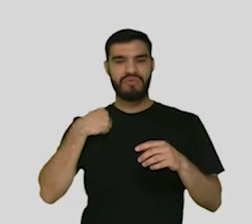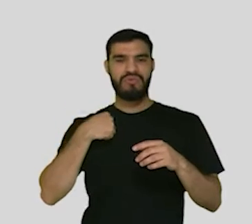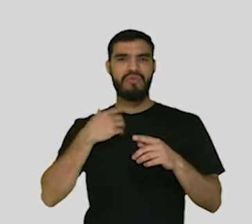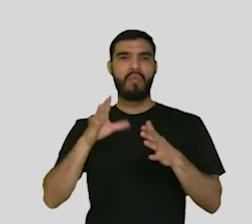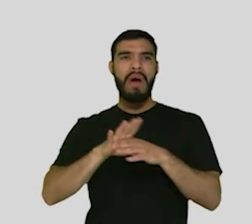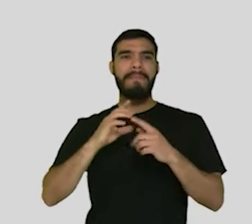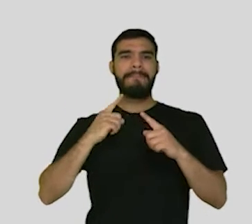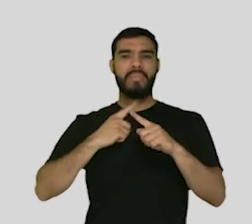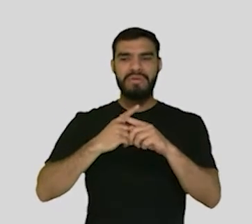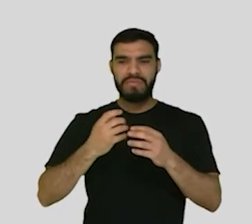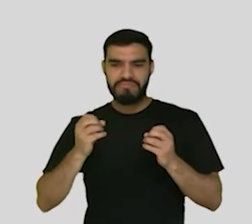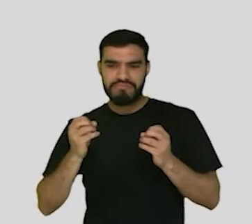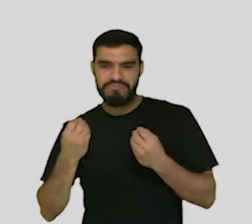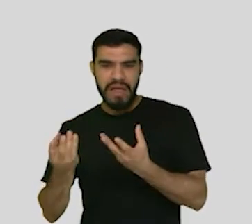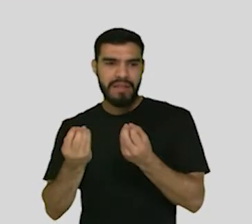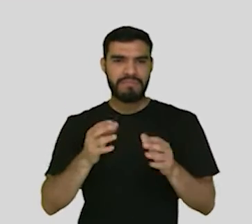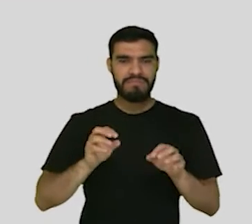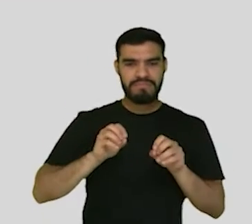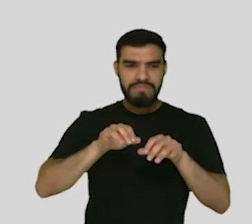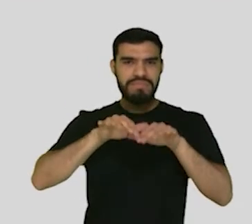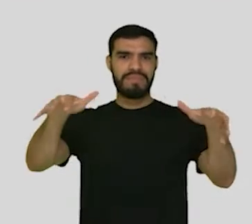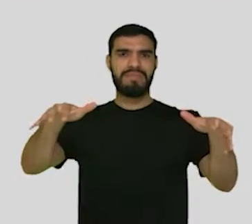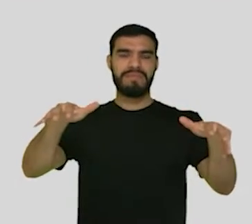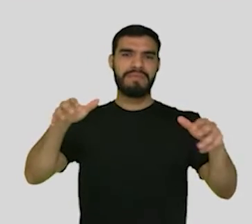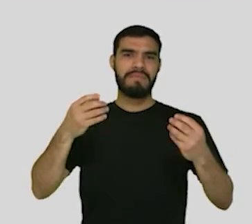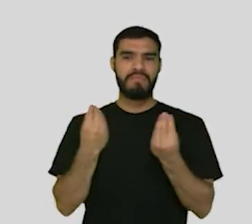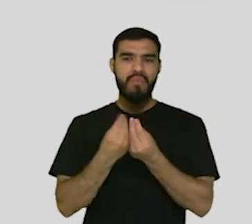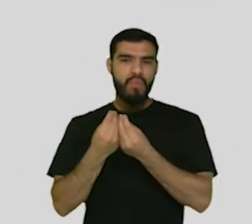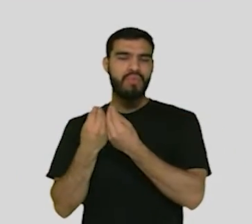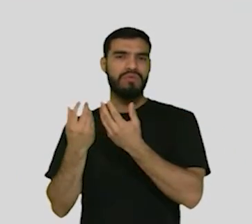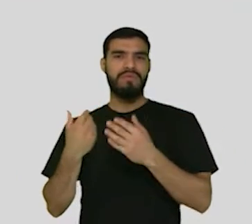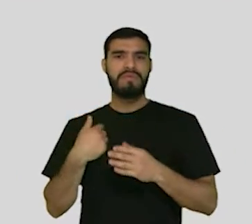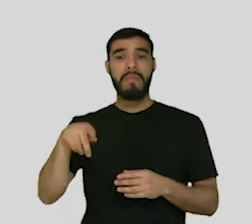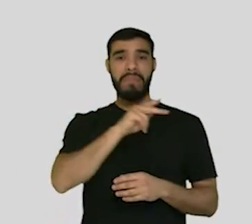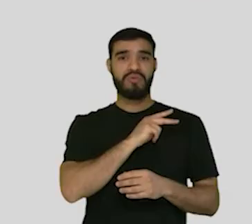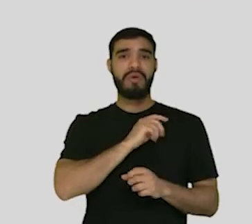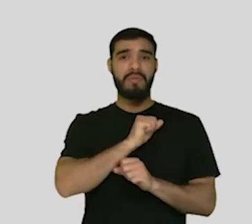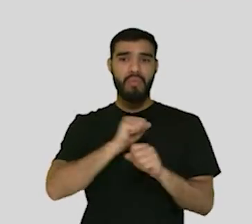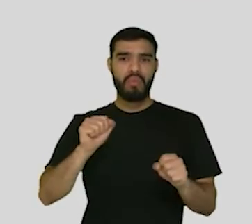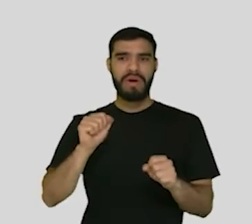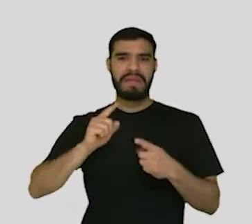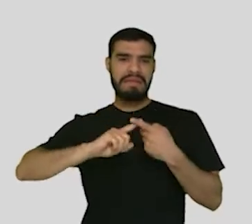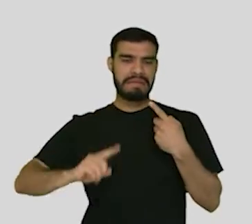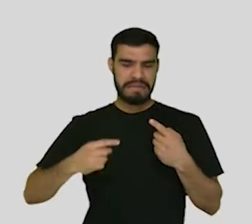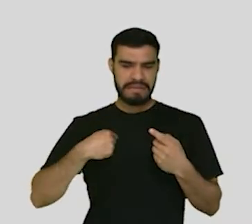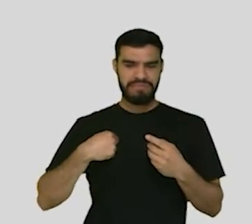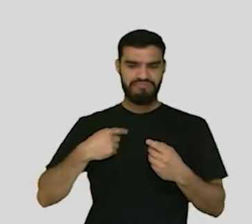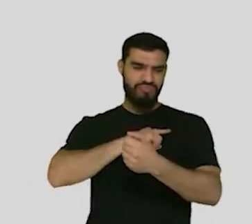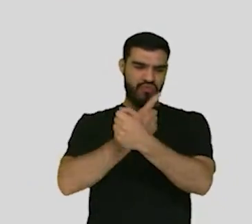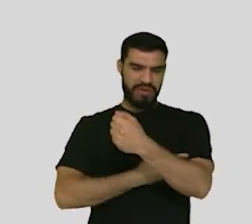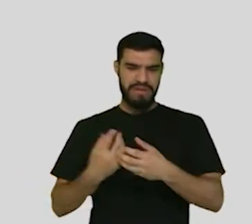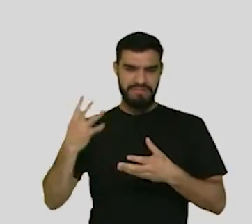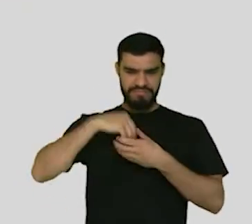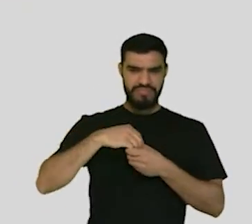ya dividija, ya evana, hoy, ñembo jeta veja, jeta a tu, hoy. Petente on va pope